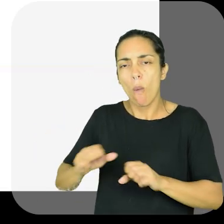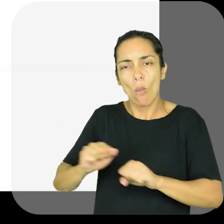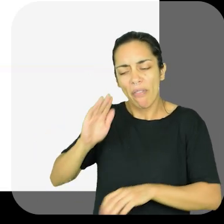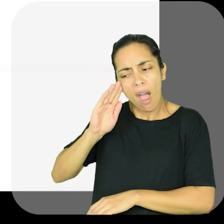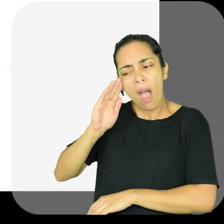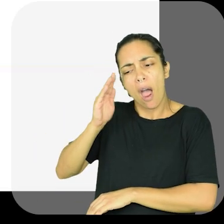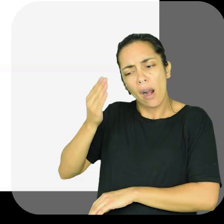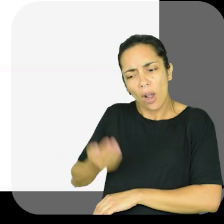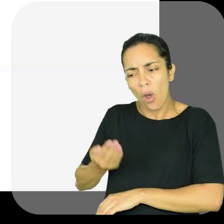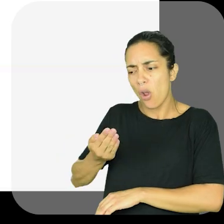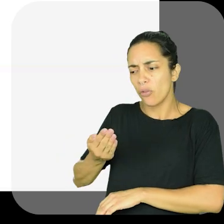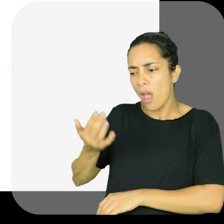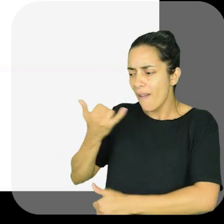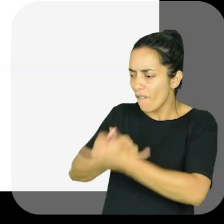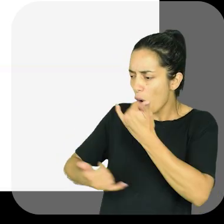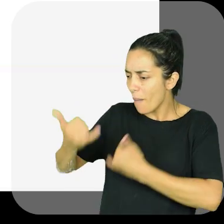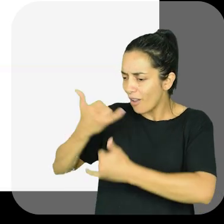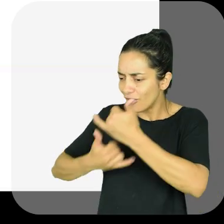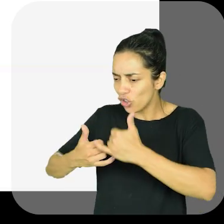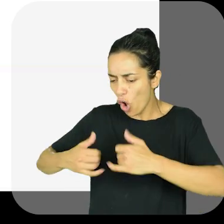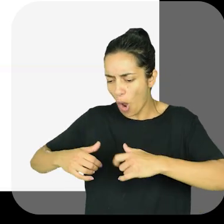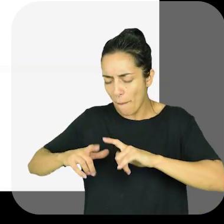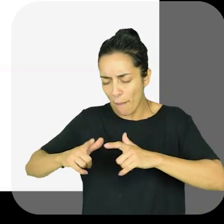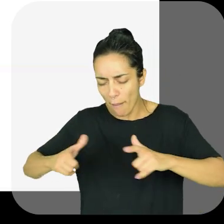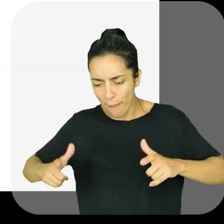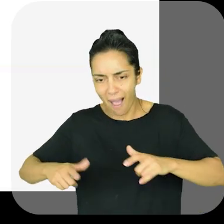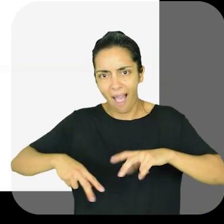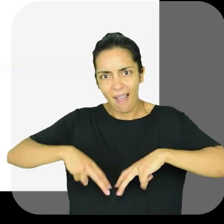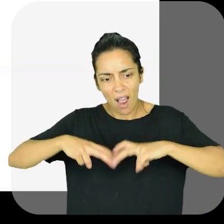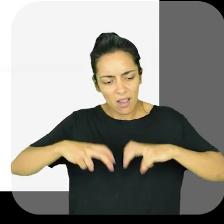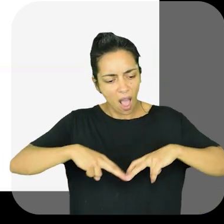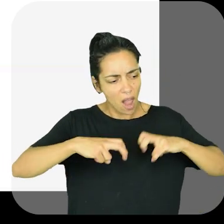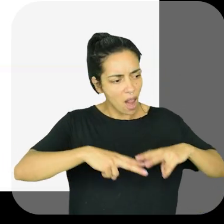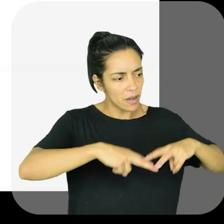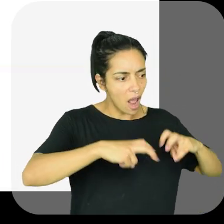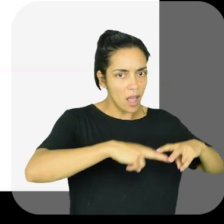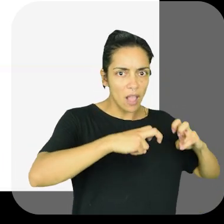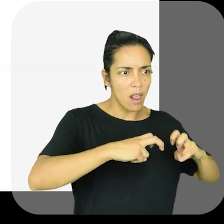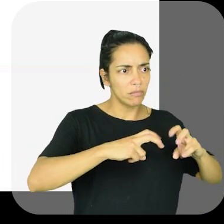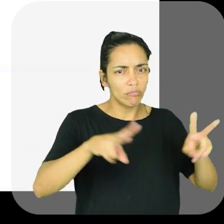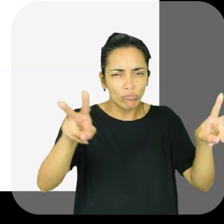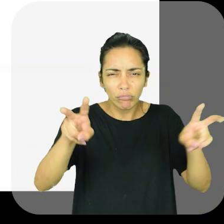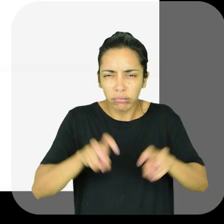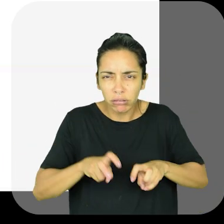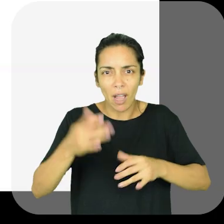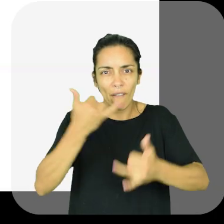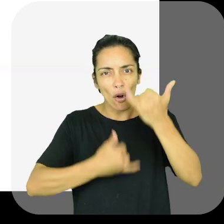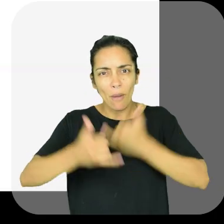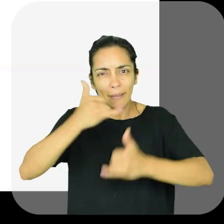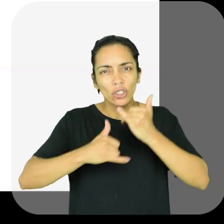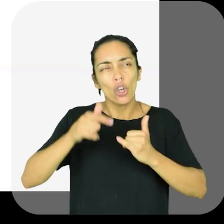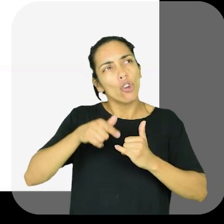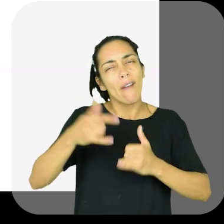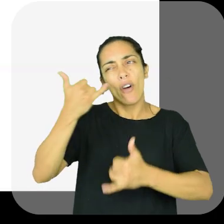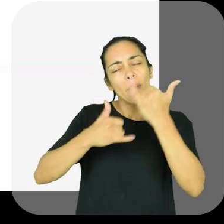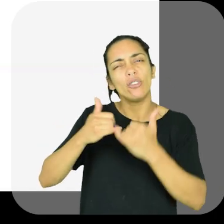reconocer, recibir y analizar mucha información, hacer un proceso de descarte,